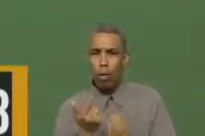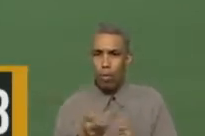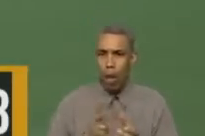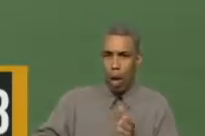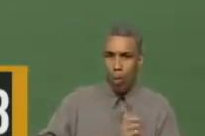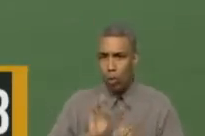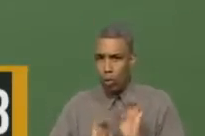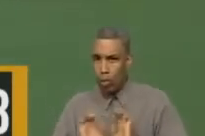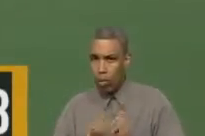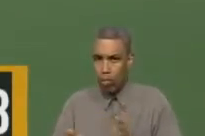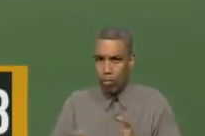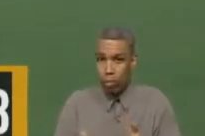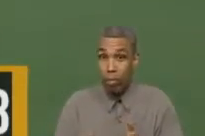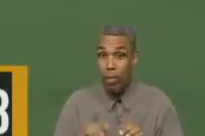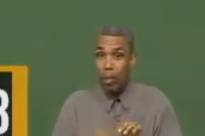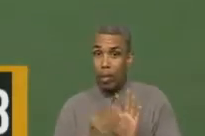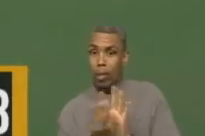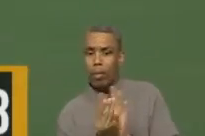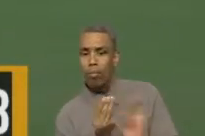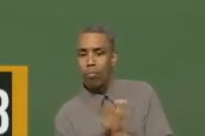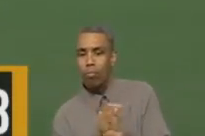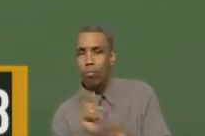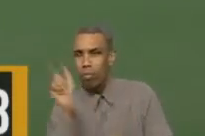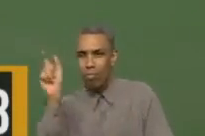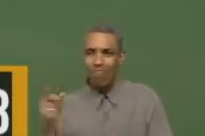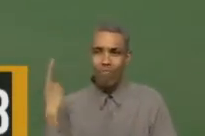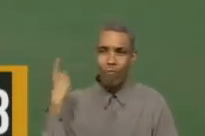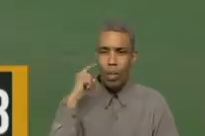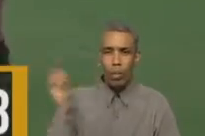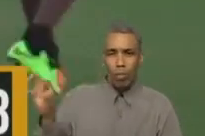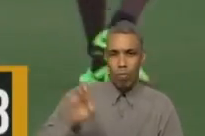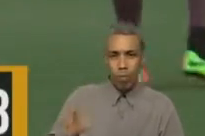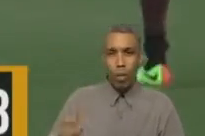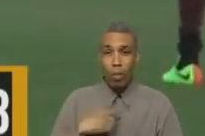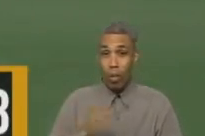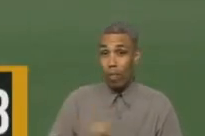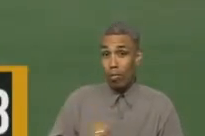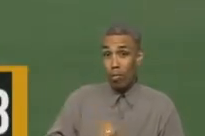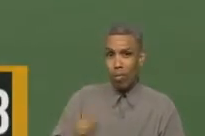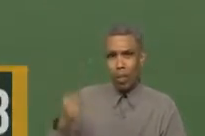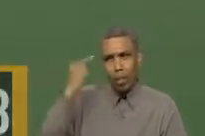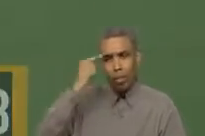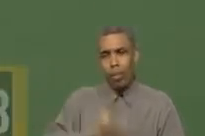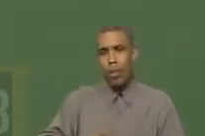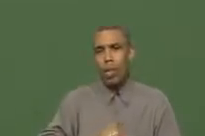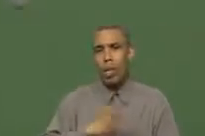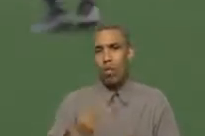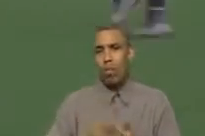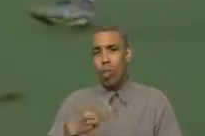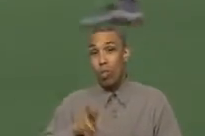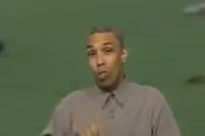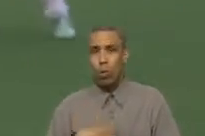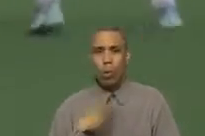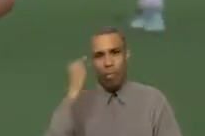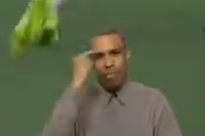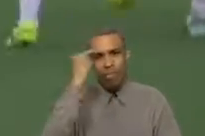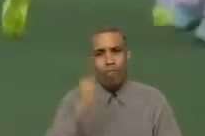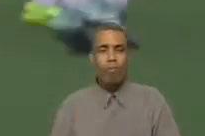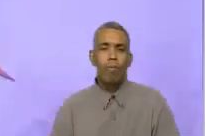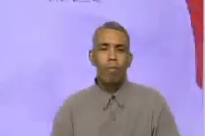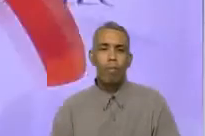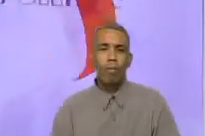delantero. Alianza Petrolera volvió a sus entrenamientos pensando en la pretemporada después de una semana de receso.